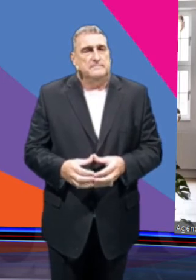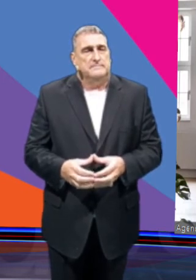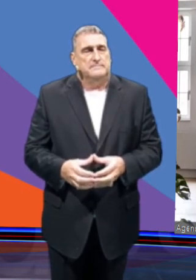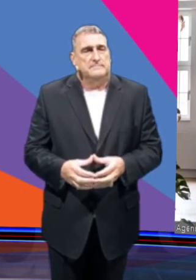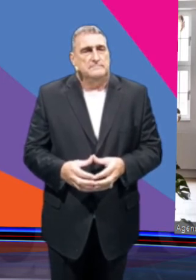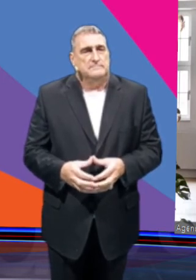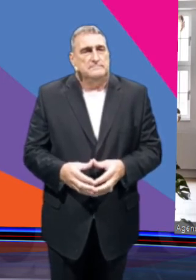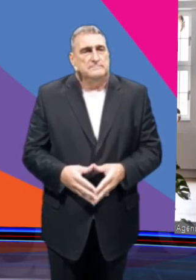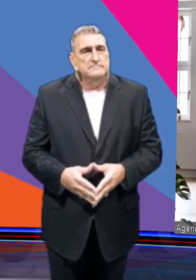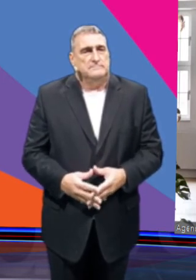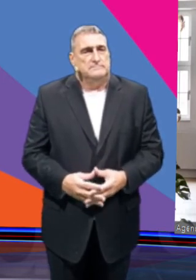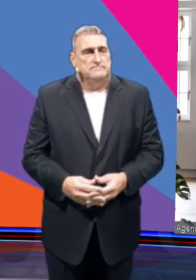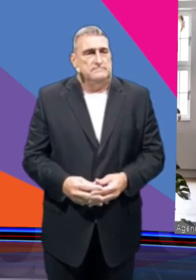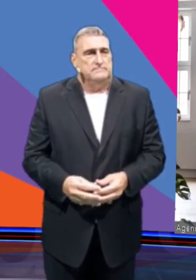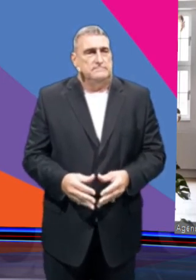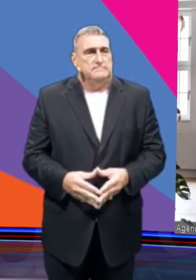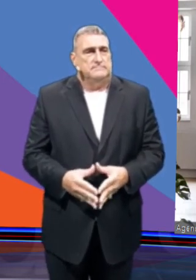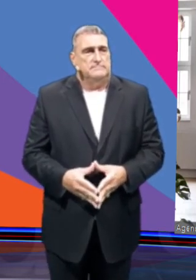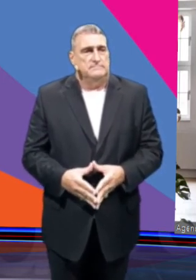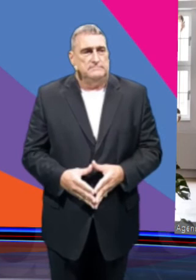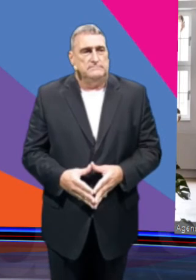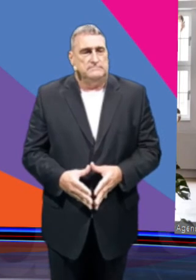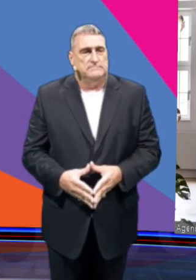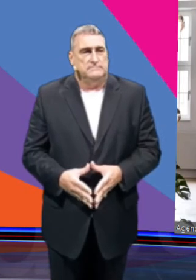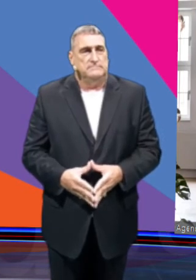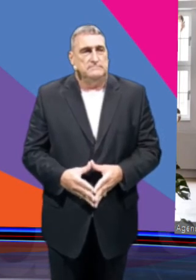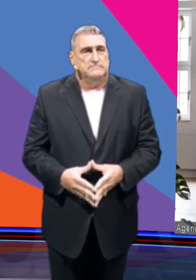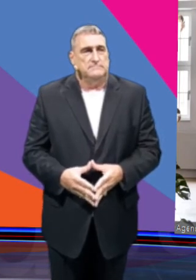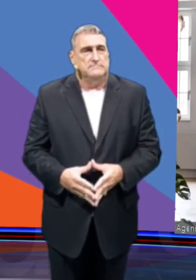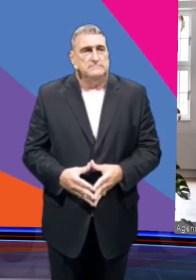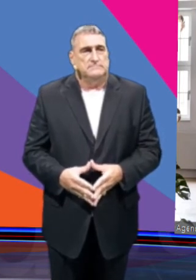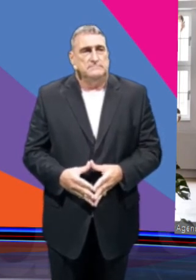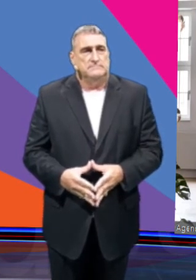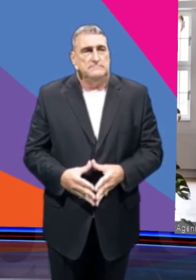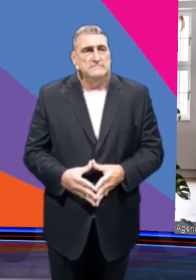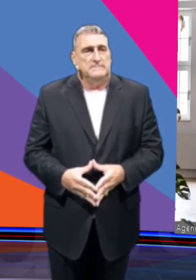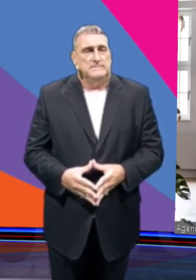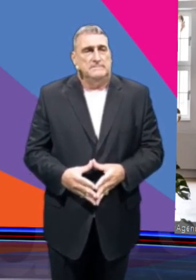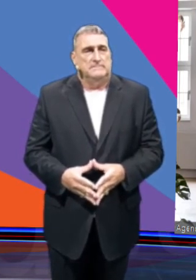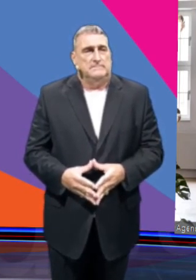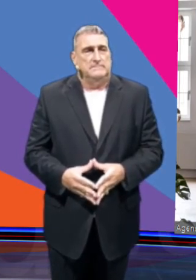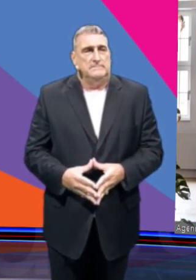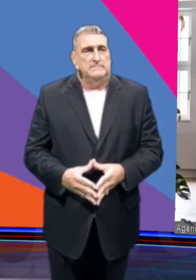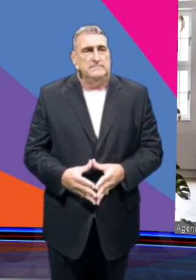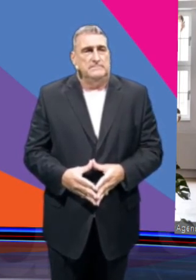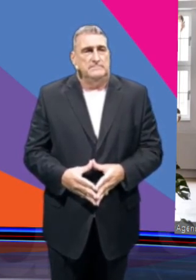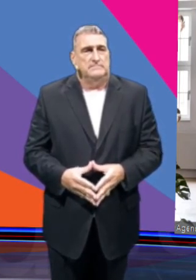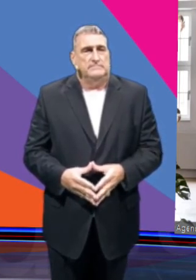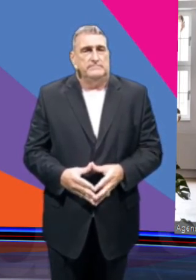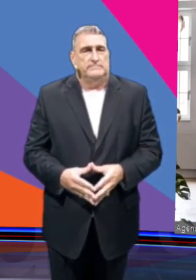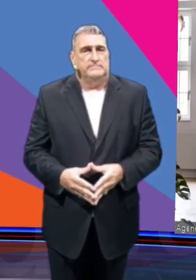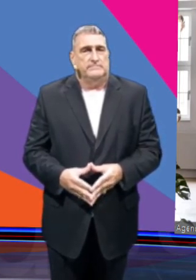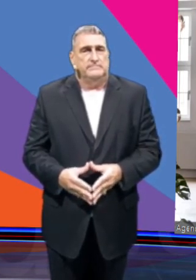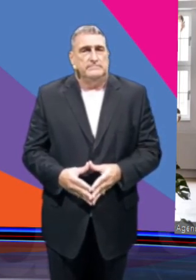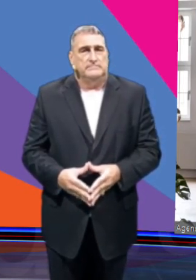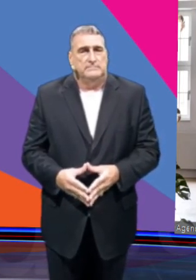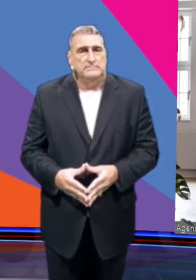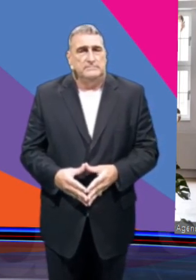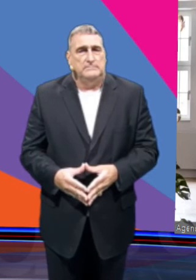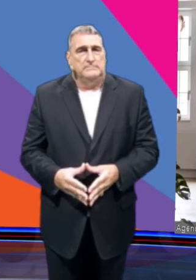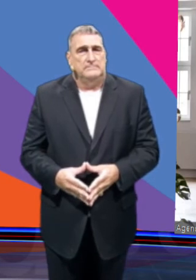El virus empezó con una persona en China y se extendió a todo el mundo. Deberíamos pensar